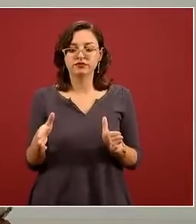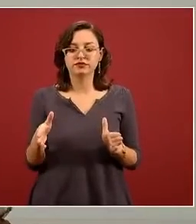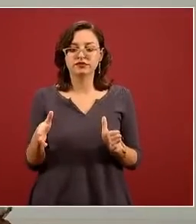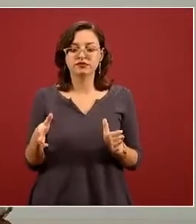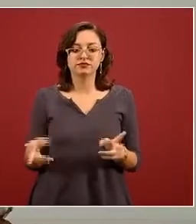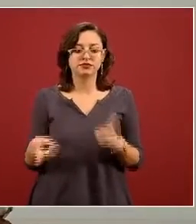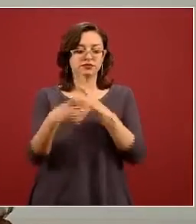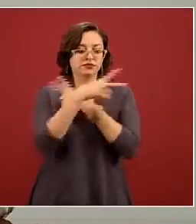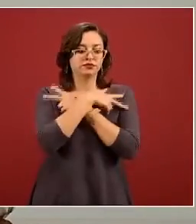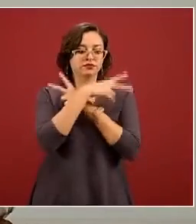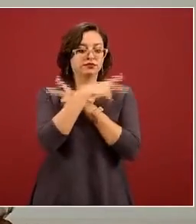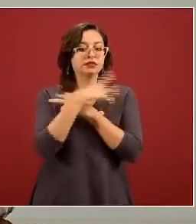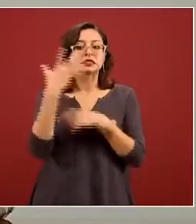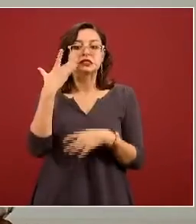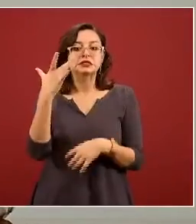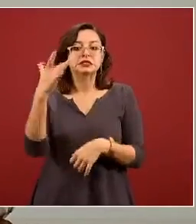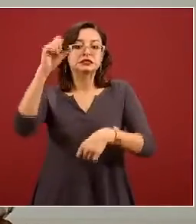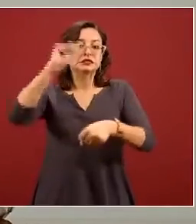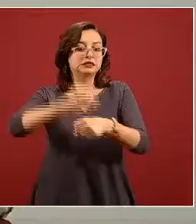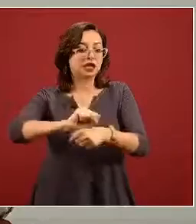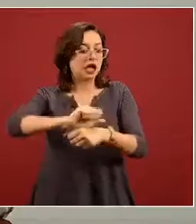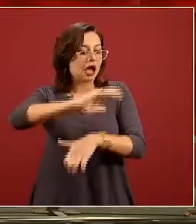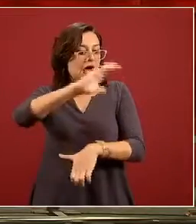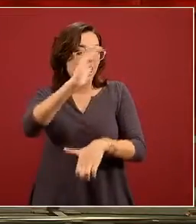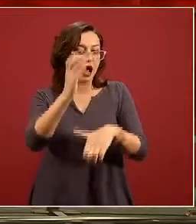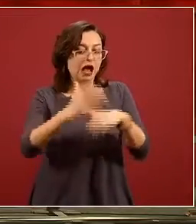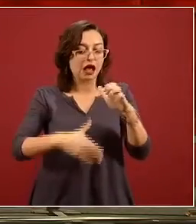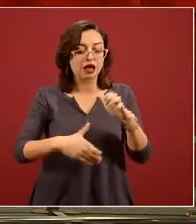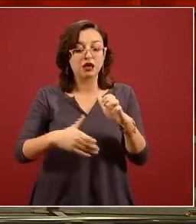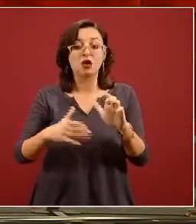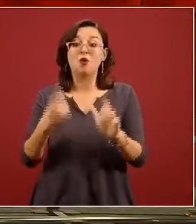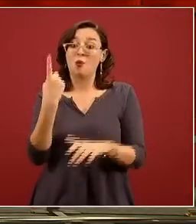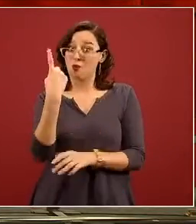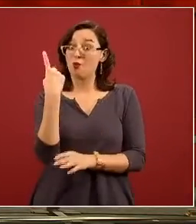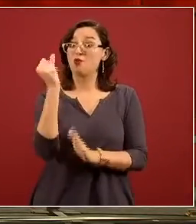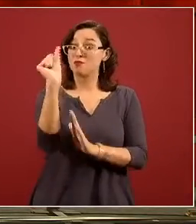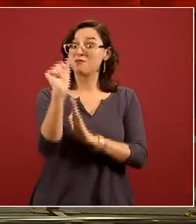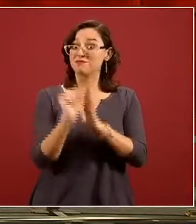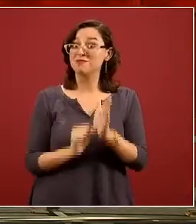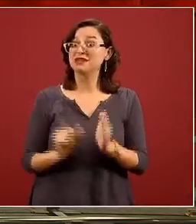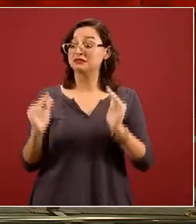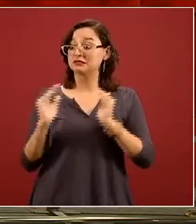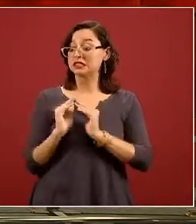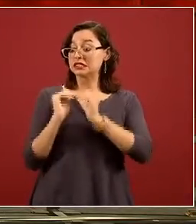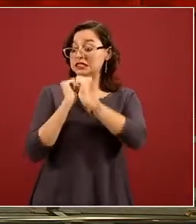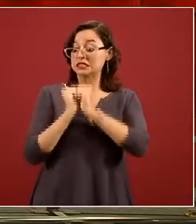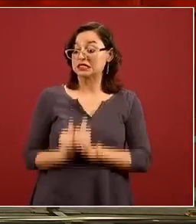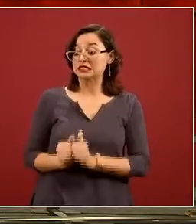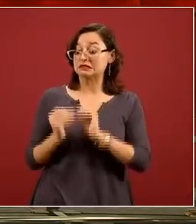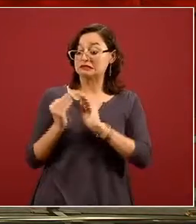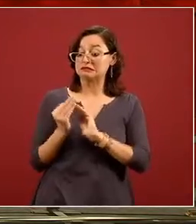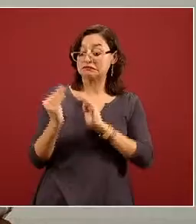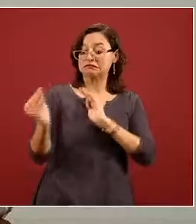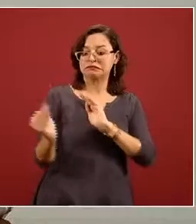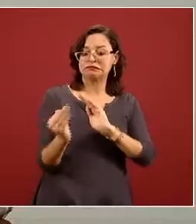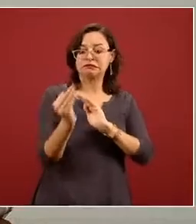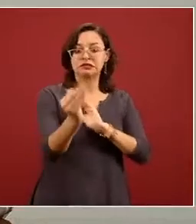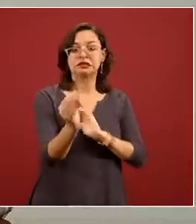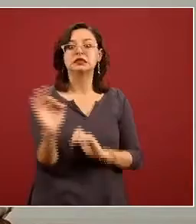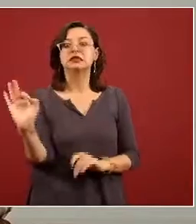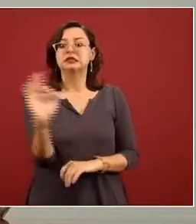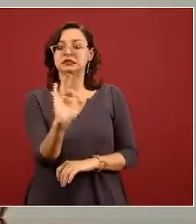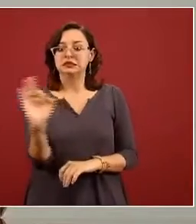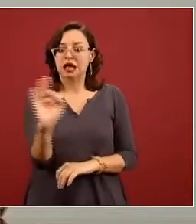Semana Santa, que ya tenemos un mes con la Jornada Nacional de Sana Distancia y que probablemente